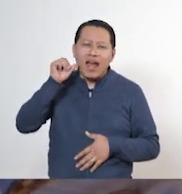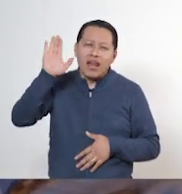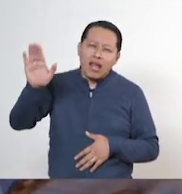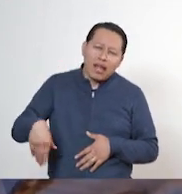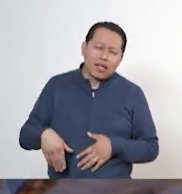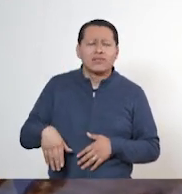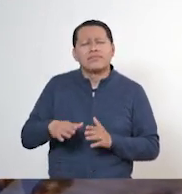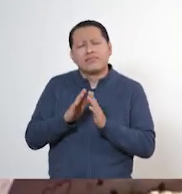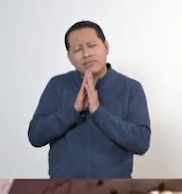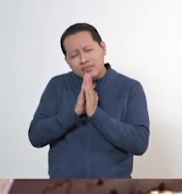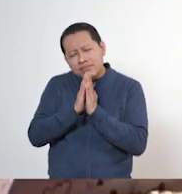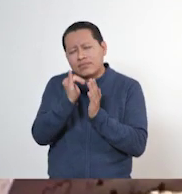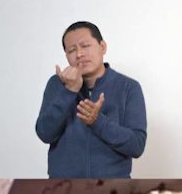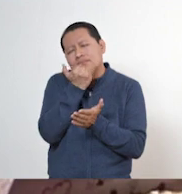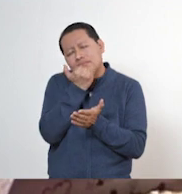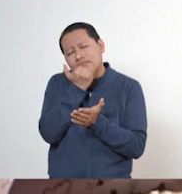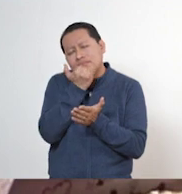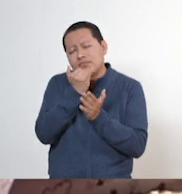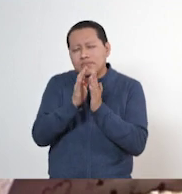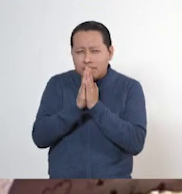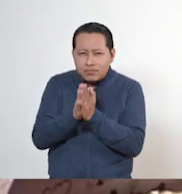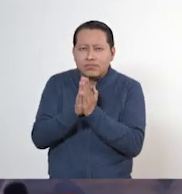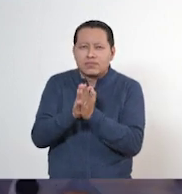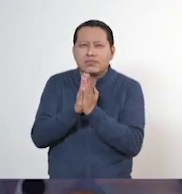Lo siento. Ana.